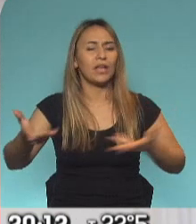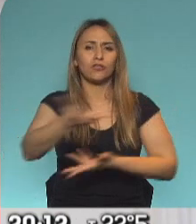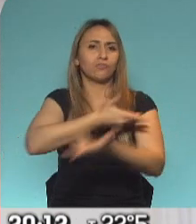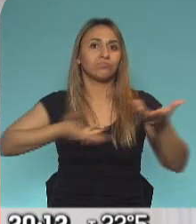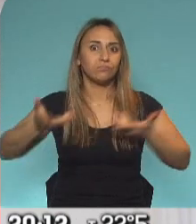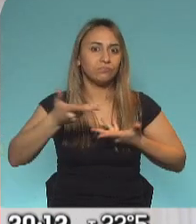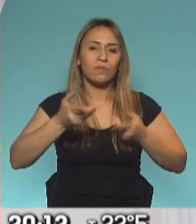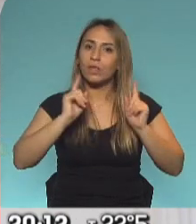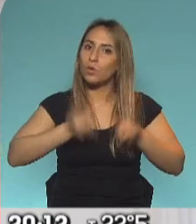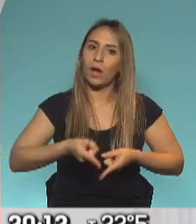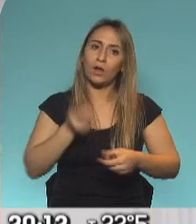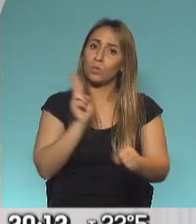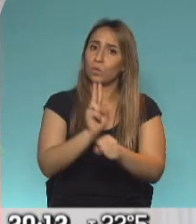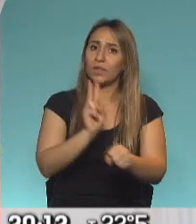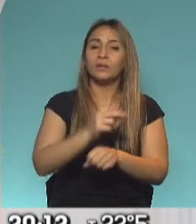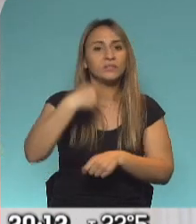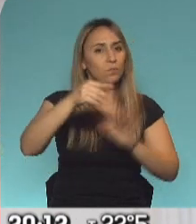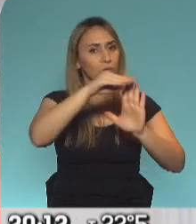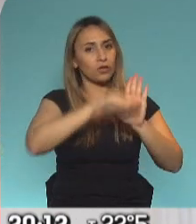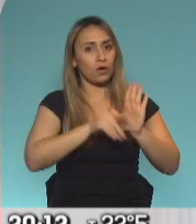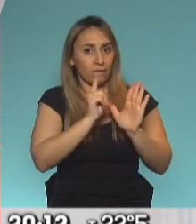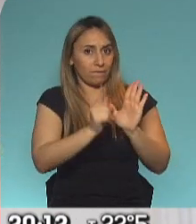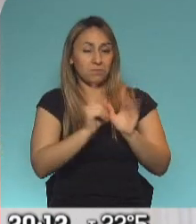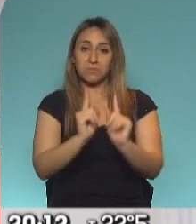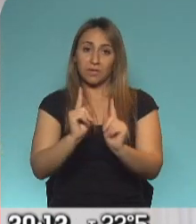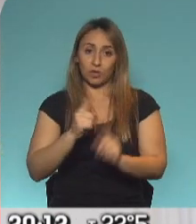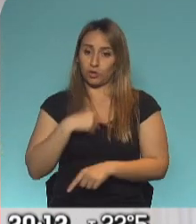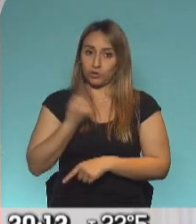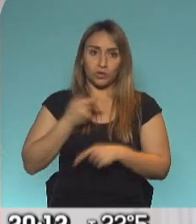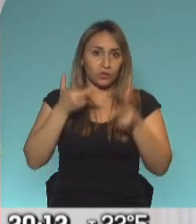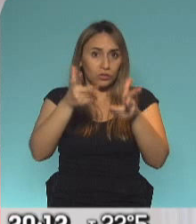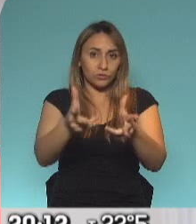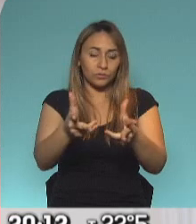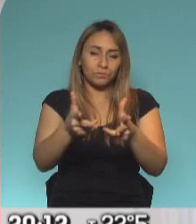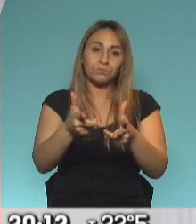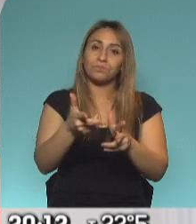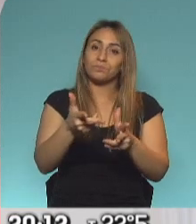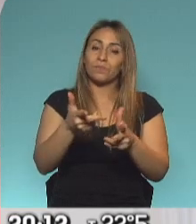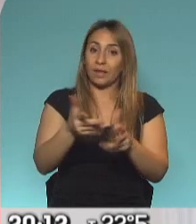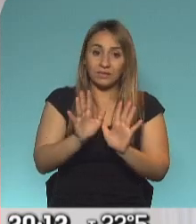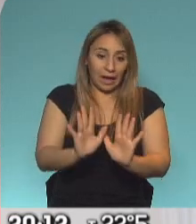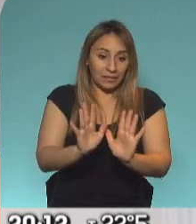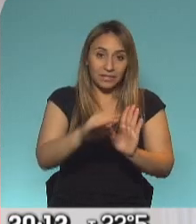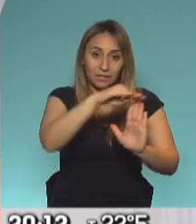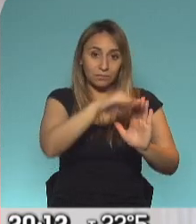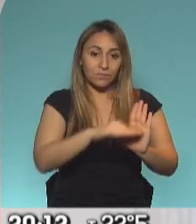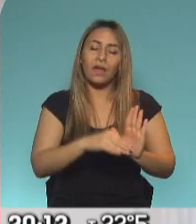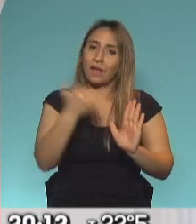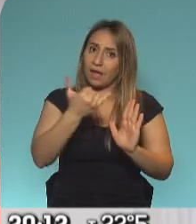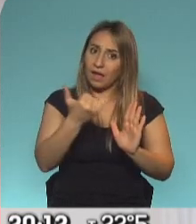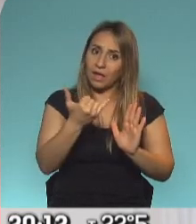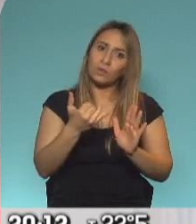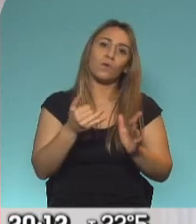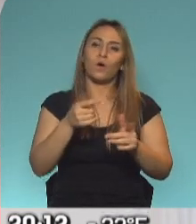cabo. Siempre con protocolos, con esto que decimos nosotros, que efectivamente es así. Hay una instancia de la gestión